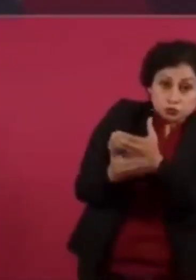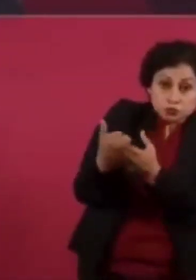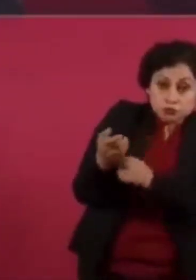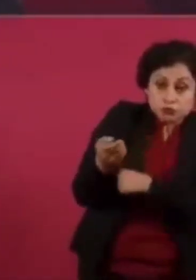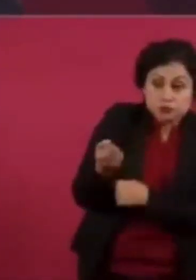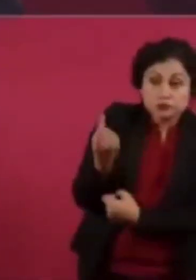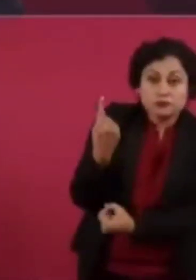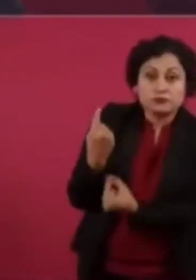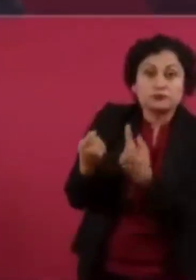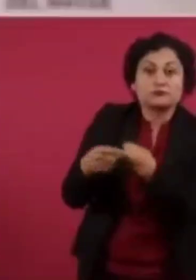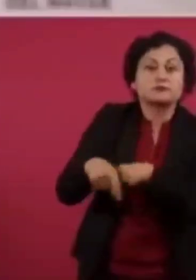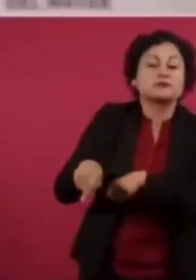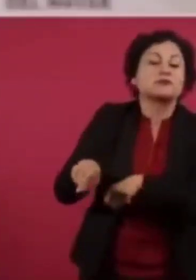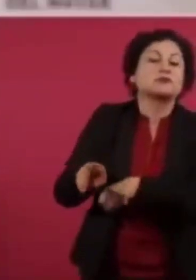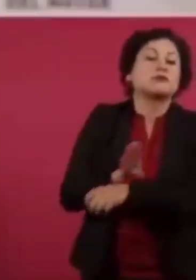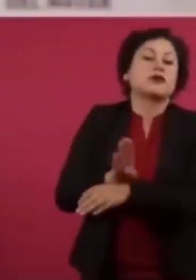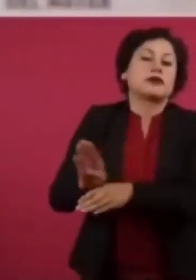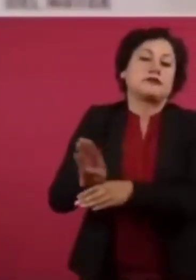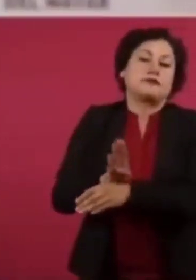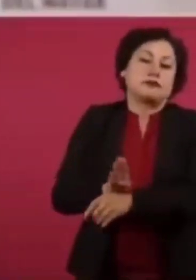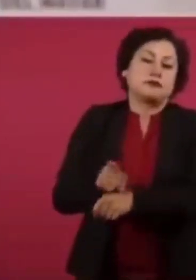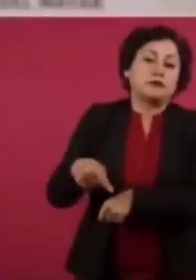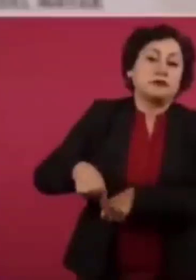que son los que impulsan ese modelo